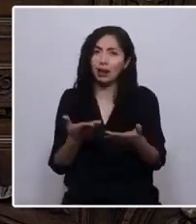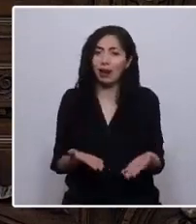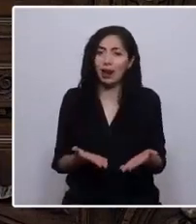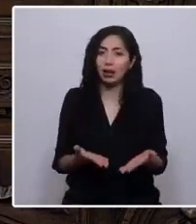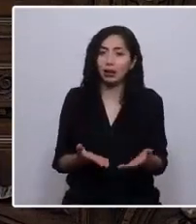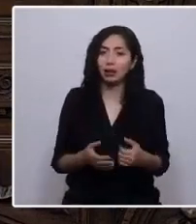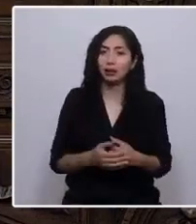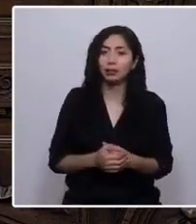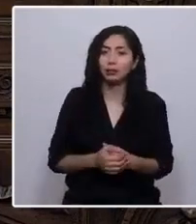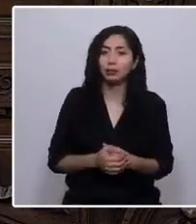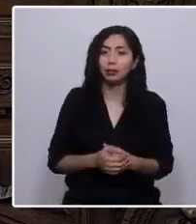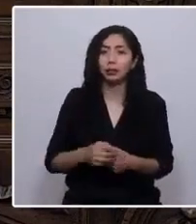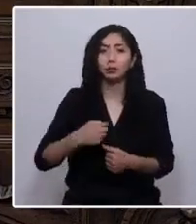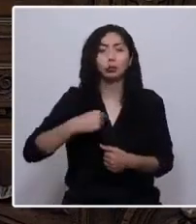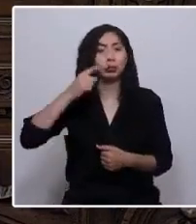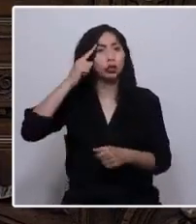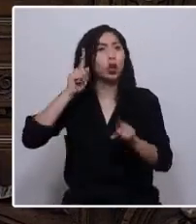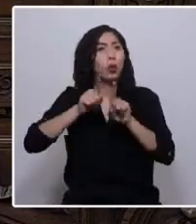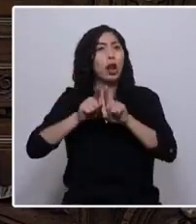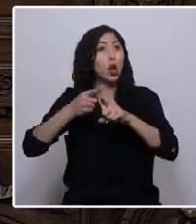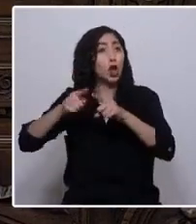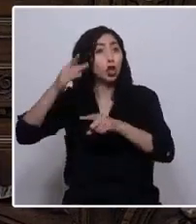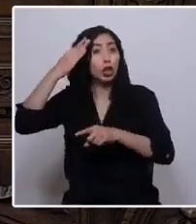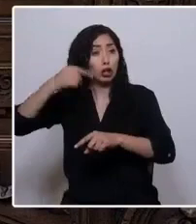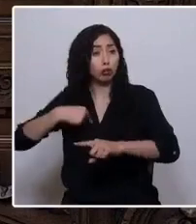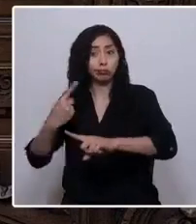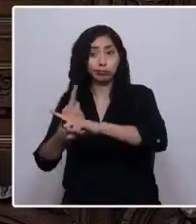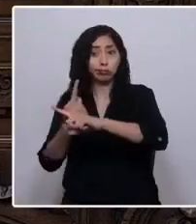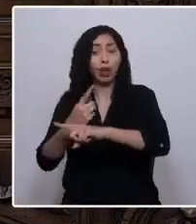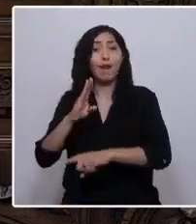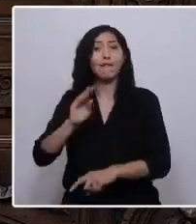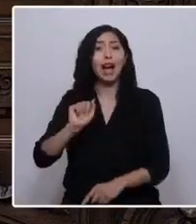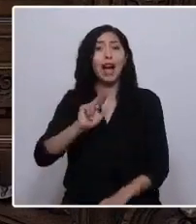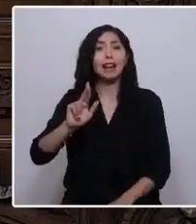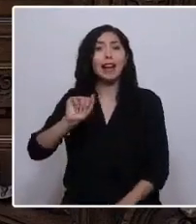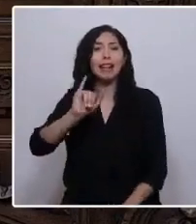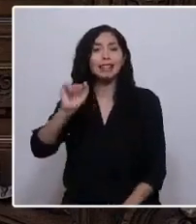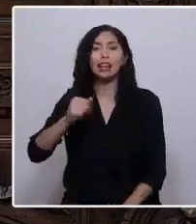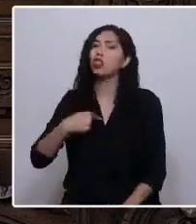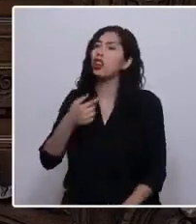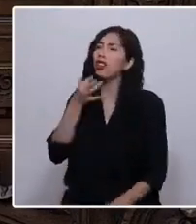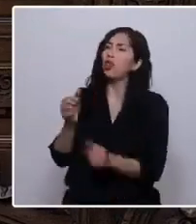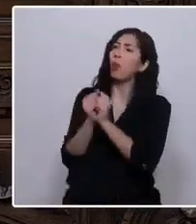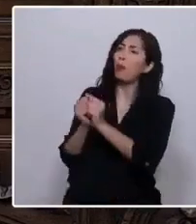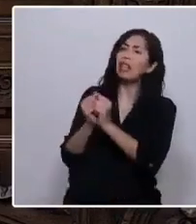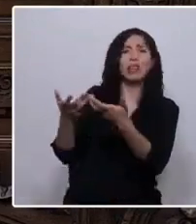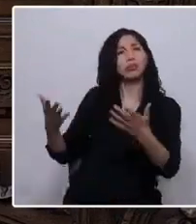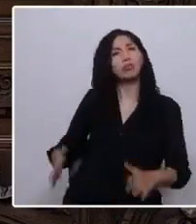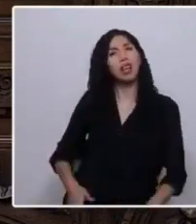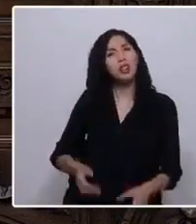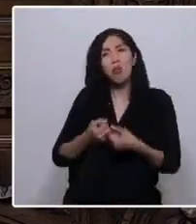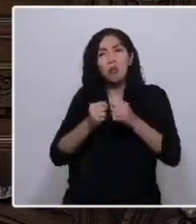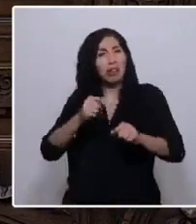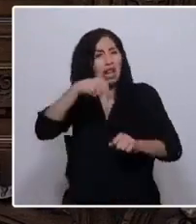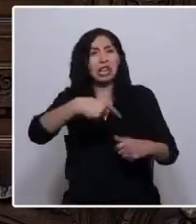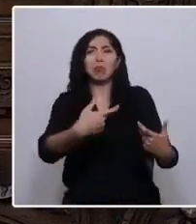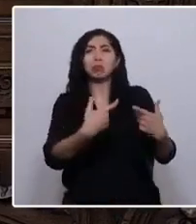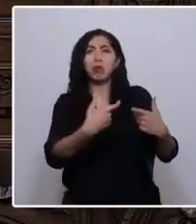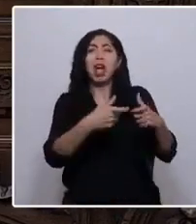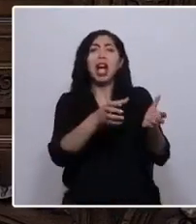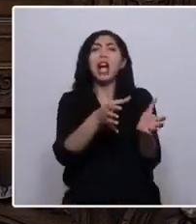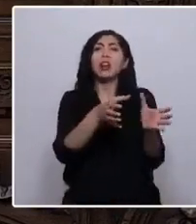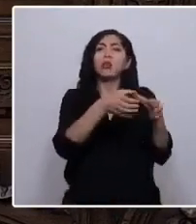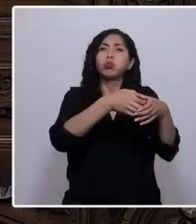creo desde el otro día cuando tuve la conversación con el compañero Marcos Barraza y le dije, compañero Marcos, no puede ser posible que nos vengan a fiscalizar de la Cámara de Diputados